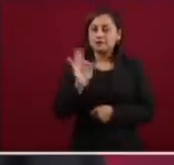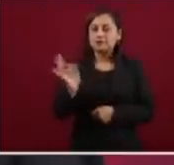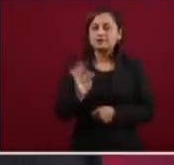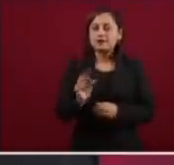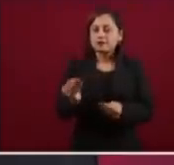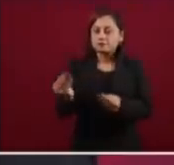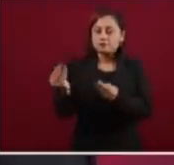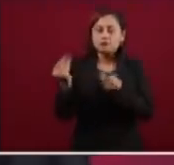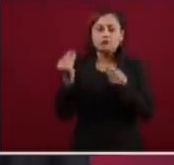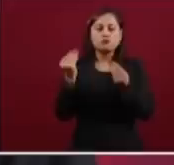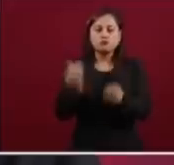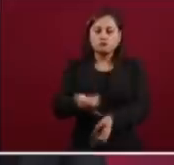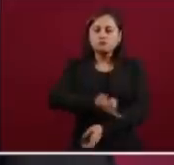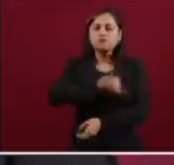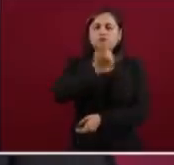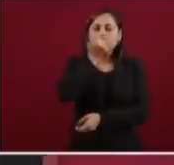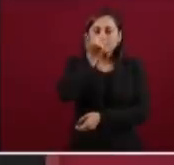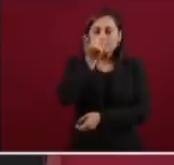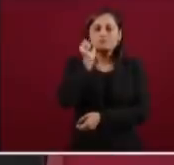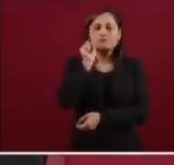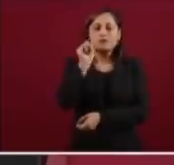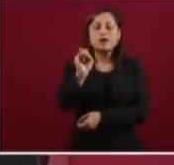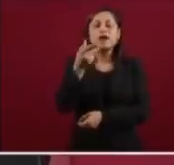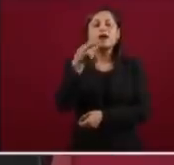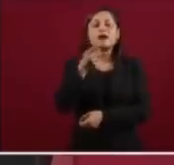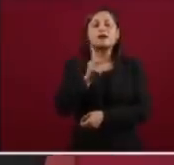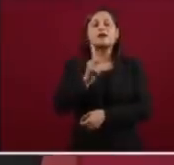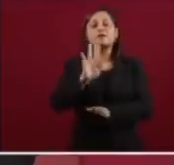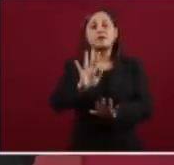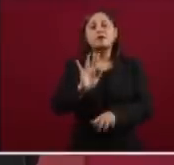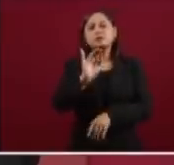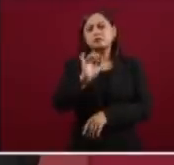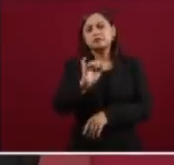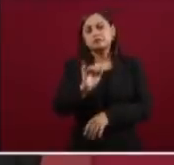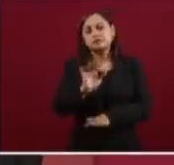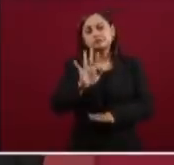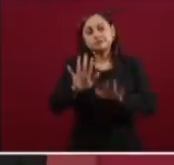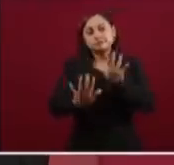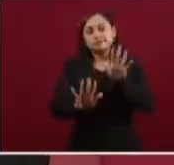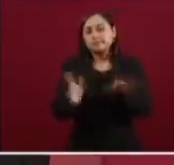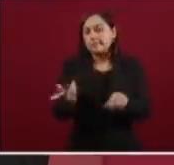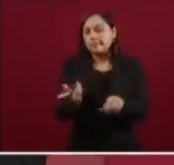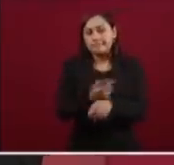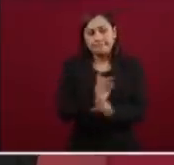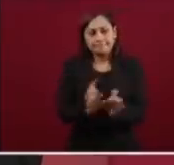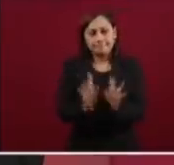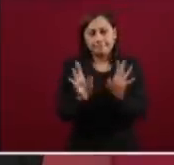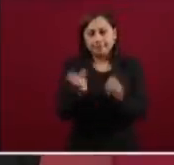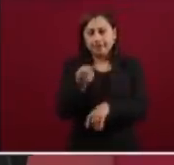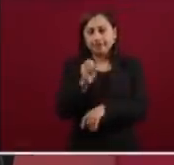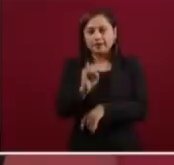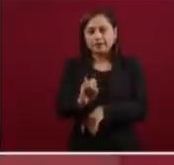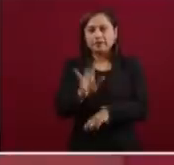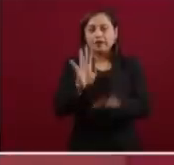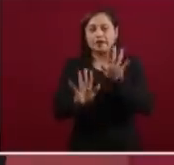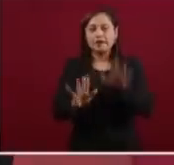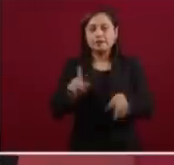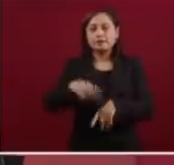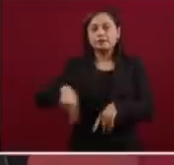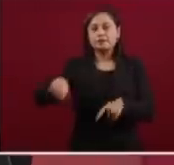pero eso se sorprende porque suele pasar que desprecian al